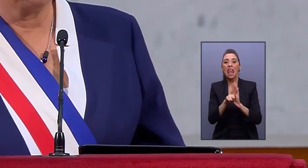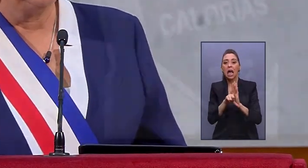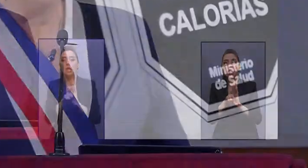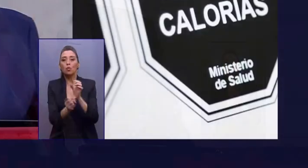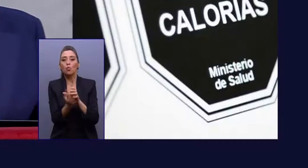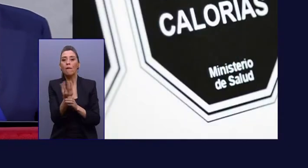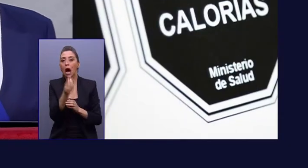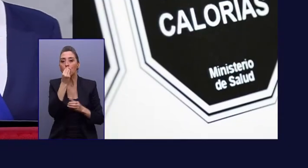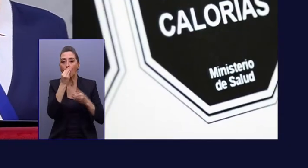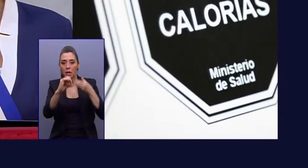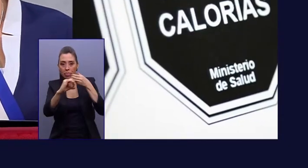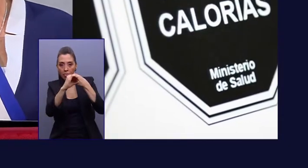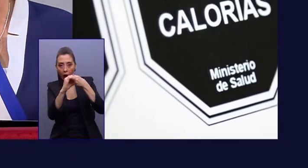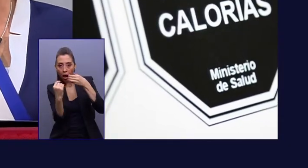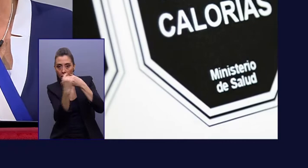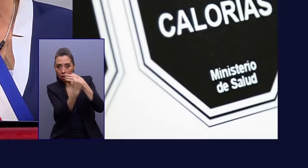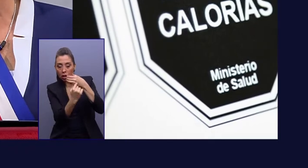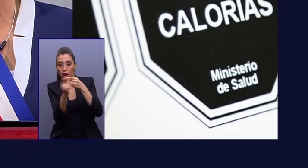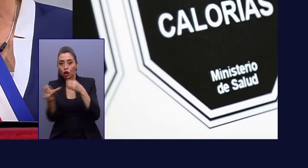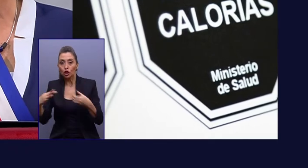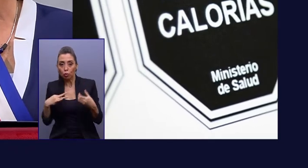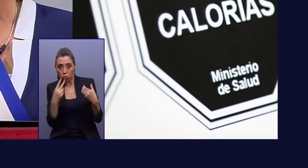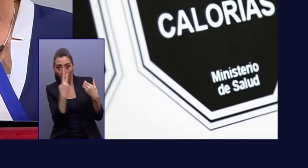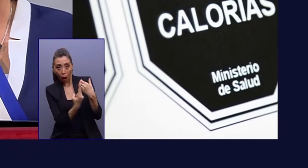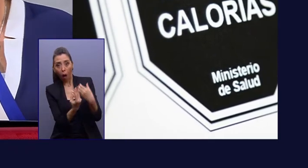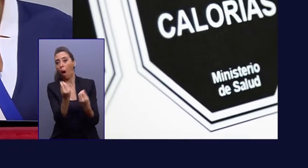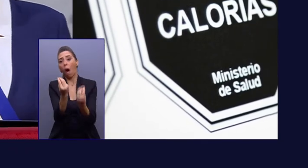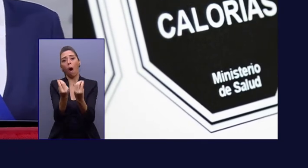alimentos, ampliamente valorada por la ciudadanía.